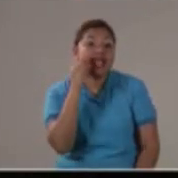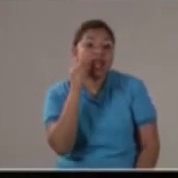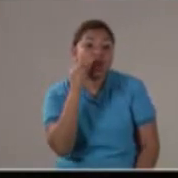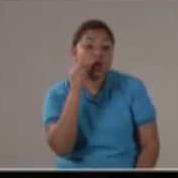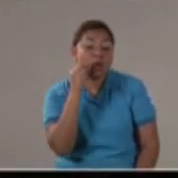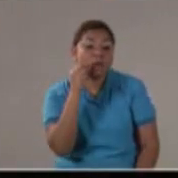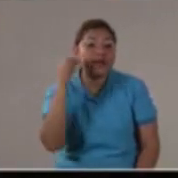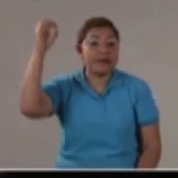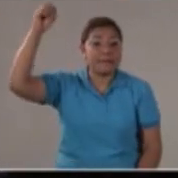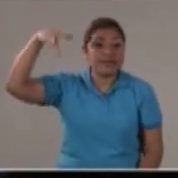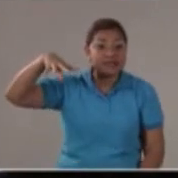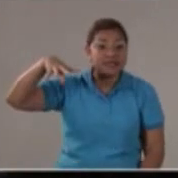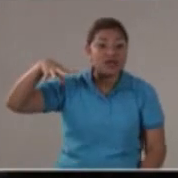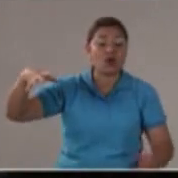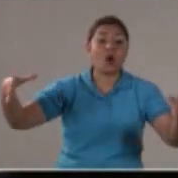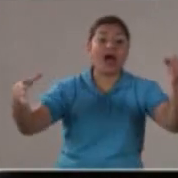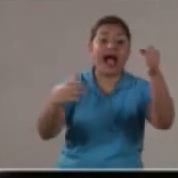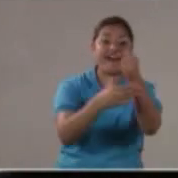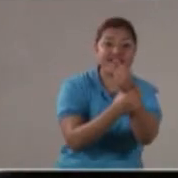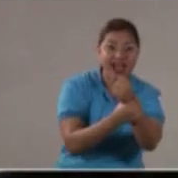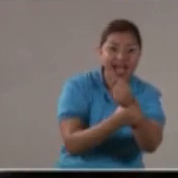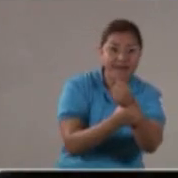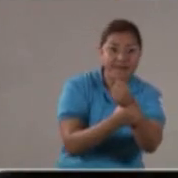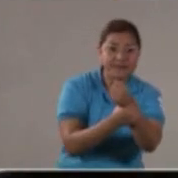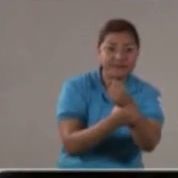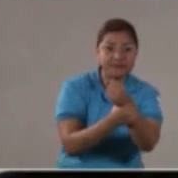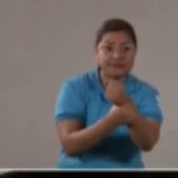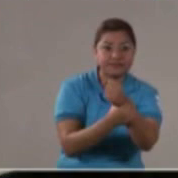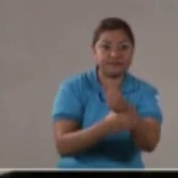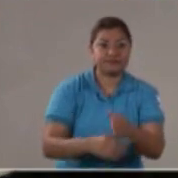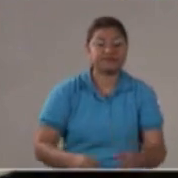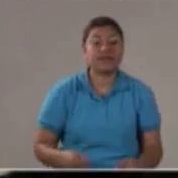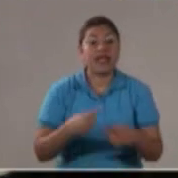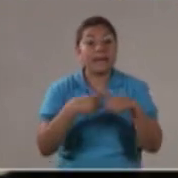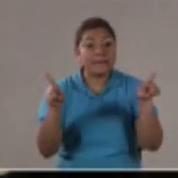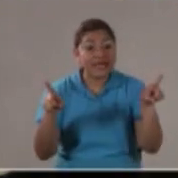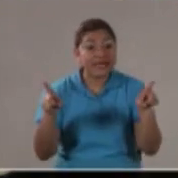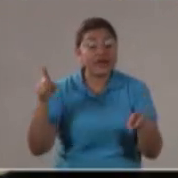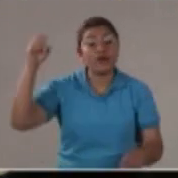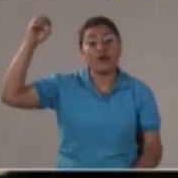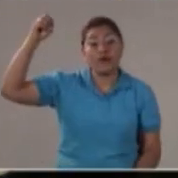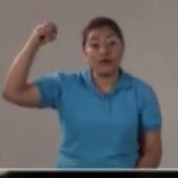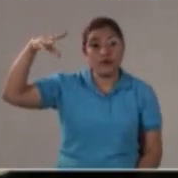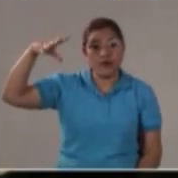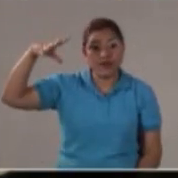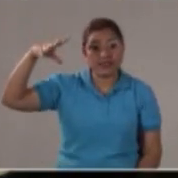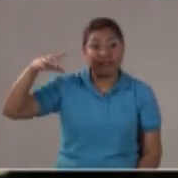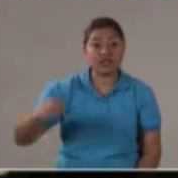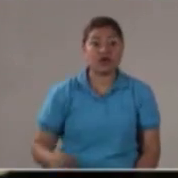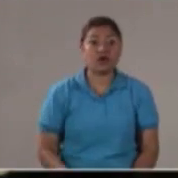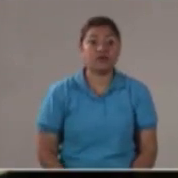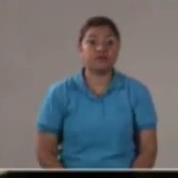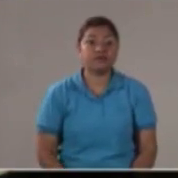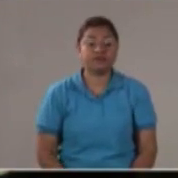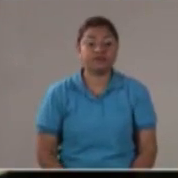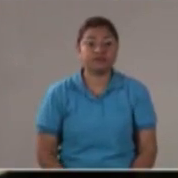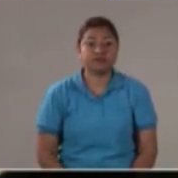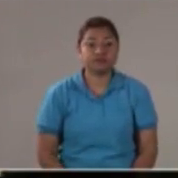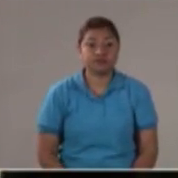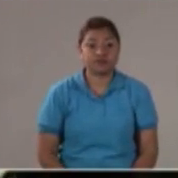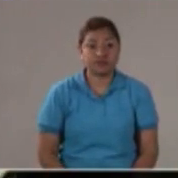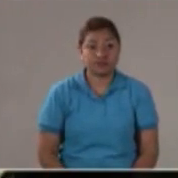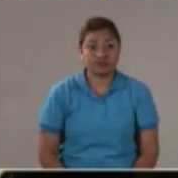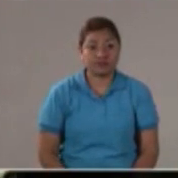Abraham. ¿Sí? Pero lo bendijo, si alguien me lee el verso anterior a este, por favor.